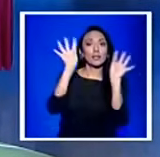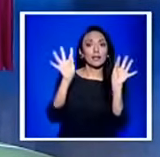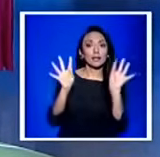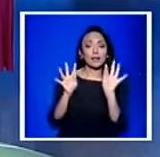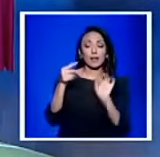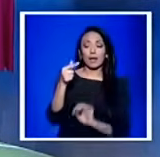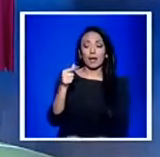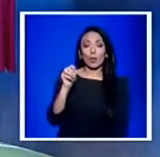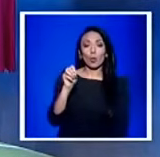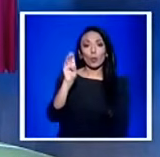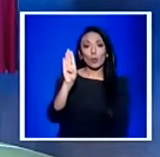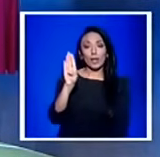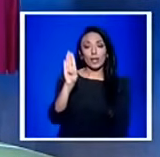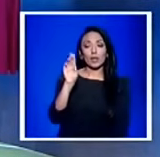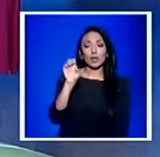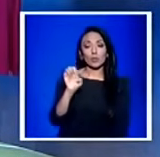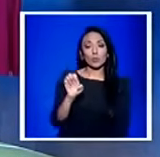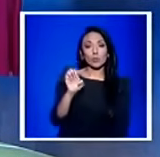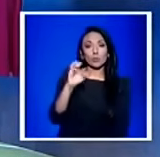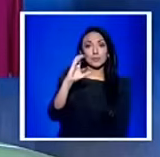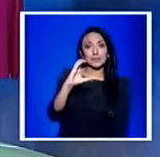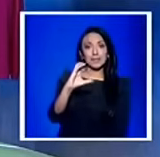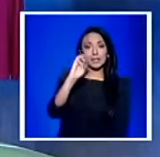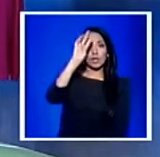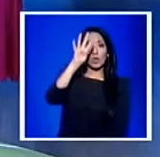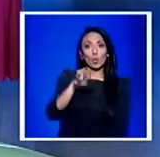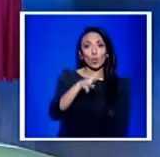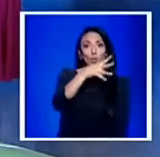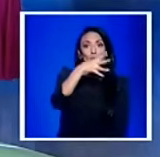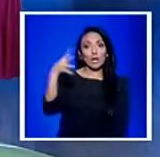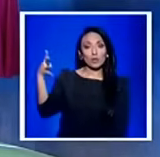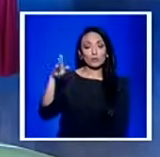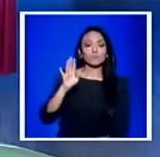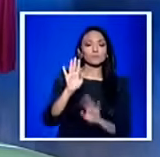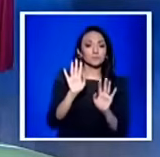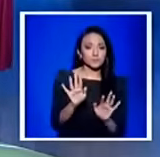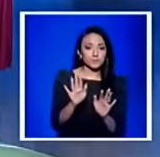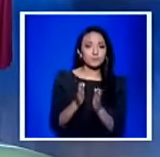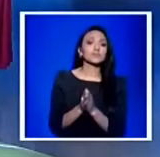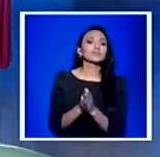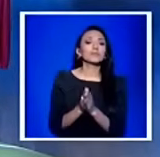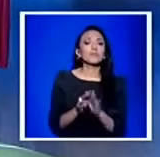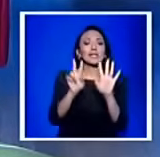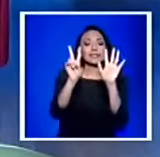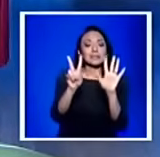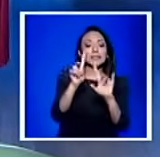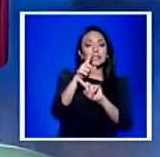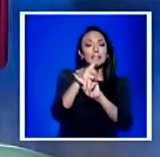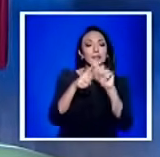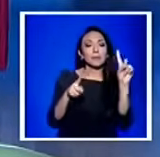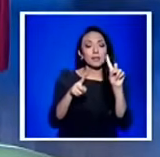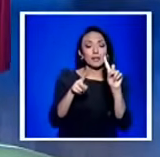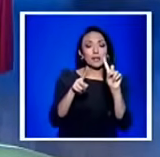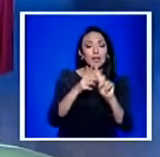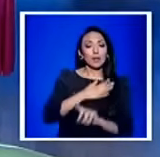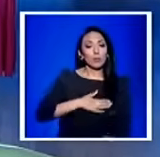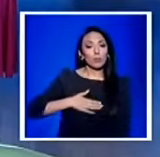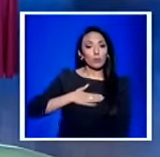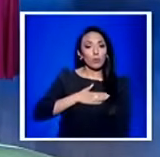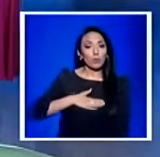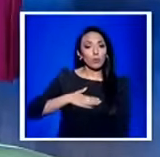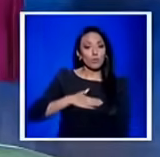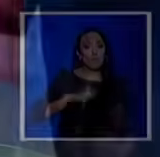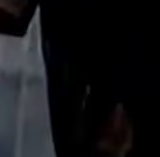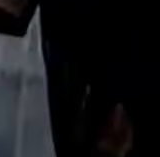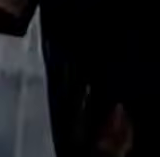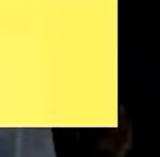www.recursosyenergia.gov.es los horarios o también en la empresa eléctrica de cada ciudad. Siendo las 7:36 de la mañana, por favor, mucha atención, vamos